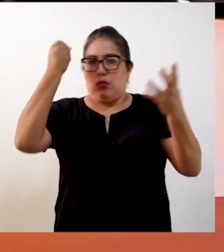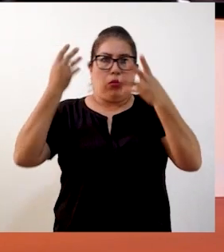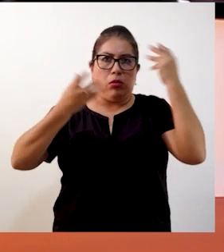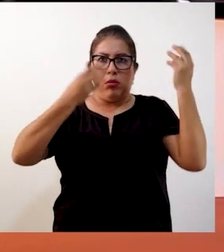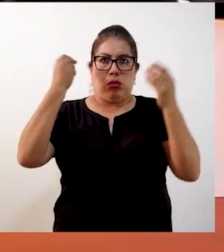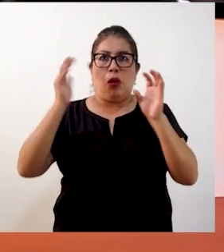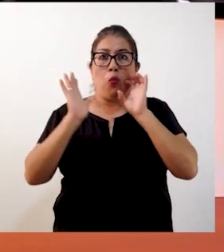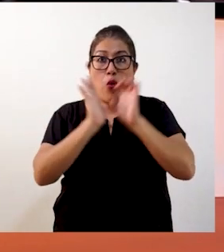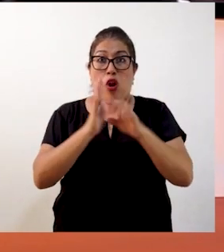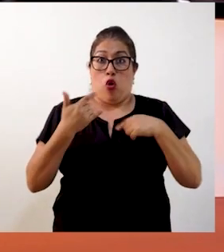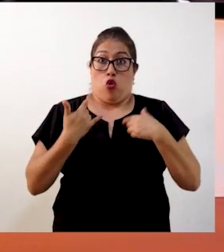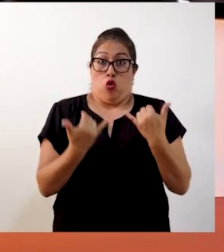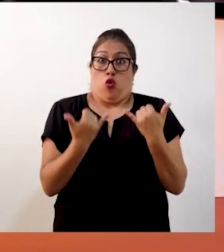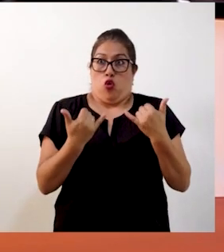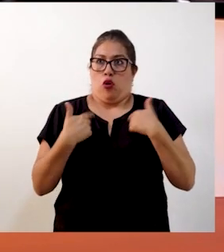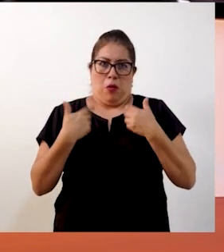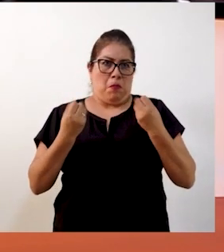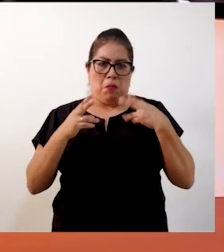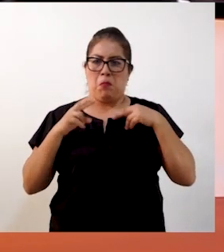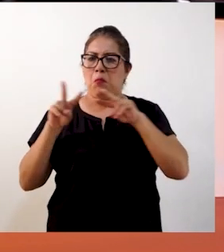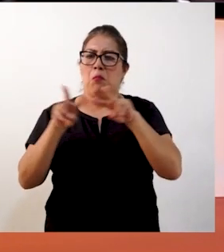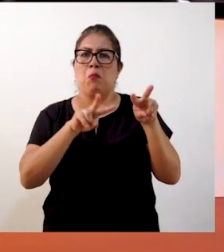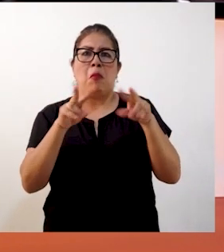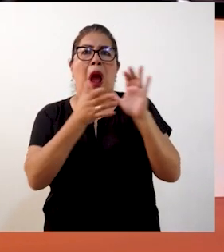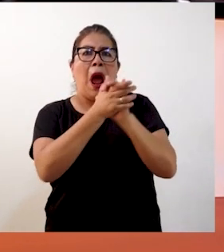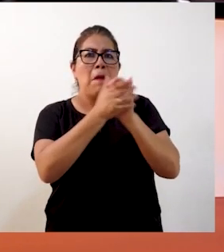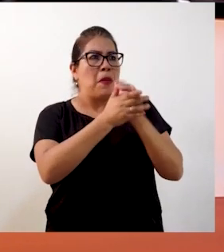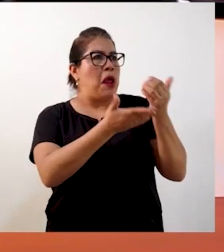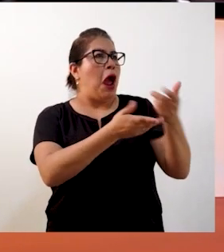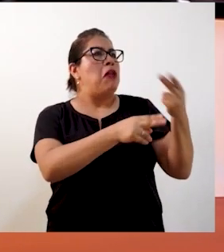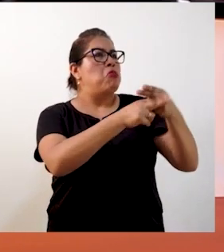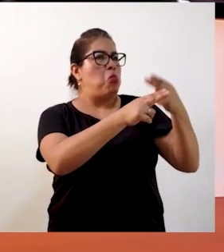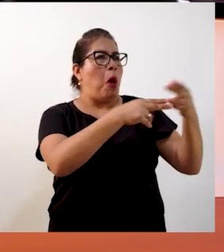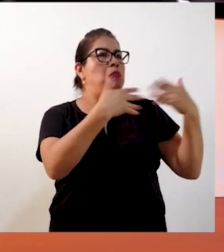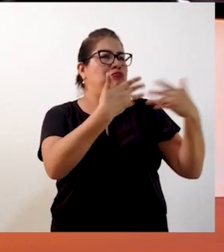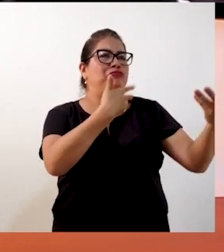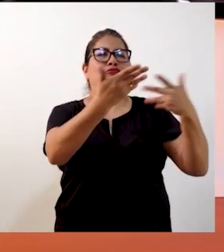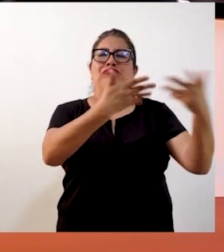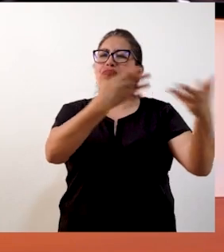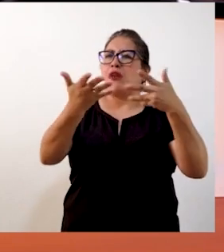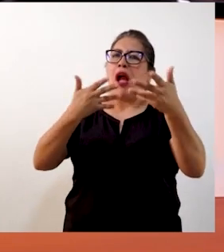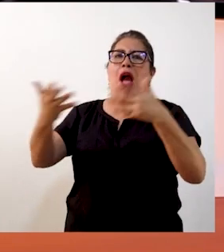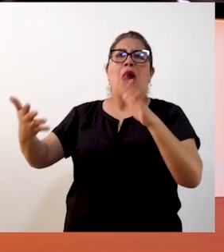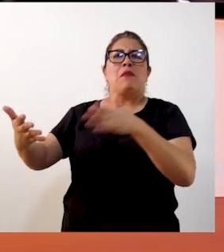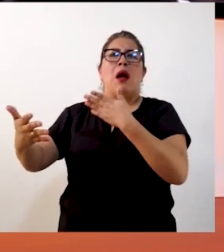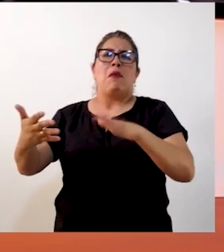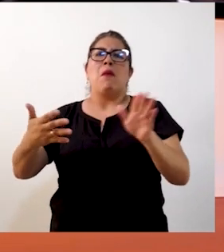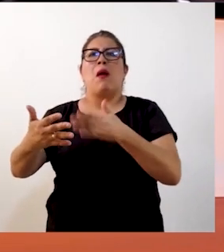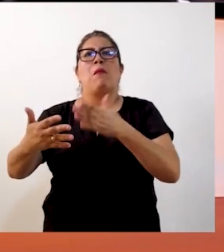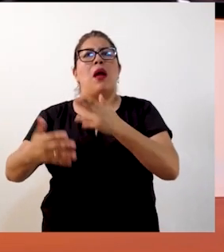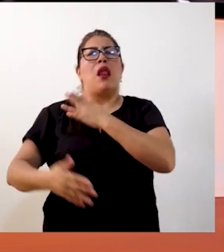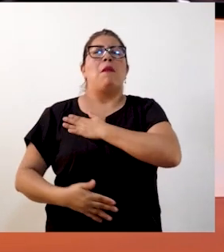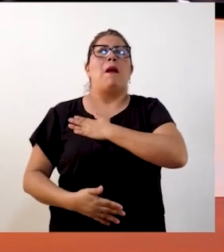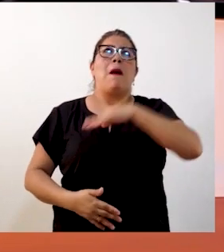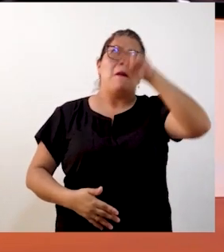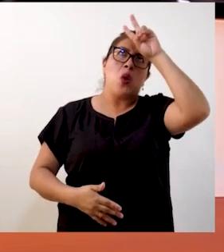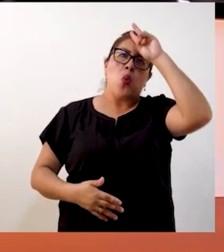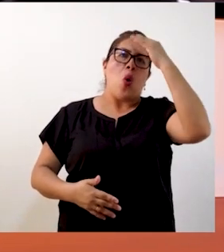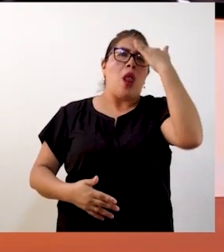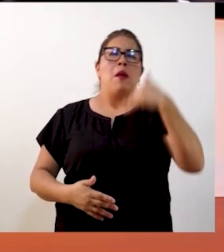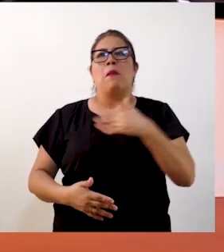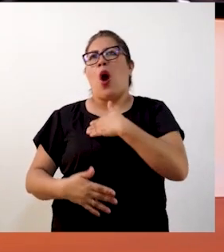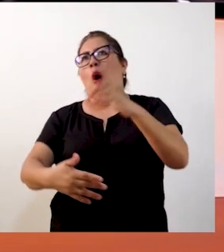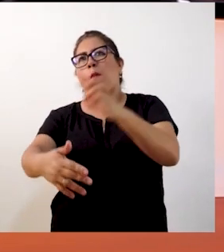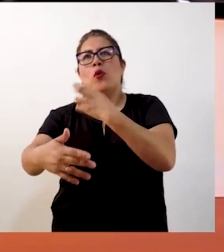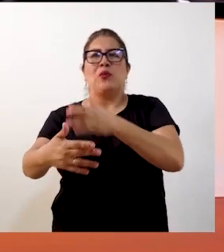puede acordar de todo, se acuerda hasta de su compañero de carpeta en el colegio, se acuerda de recitar el Padre Nuestro, el himno nacional y